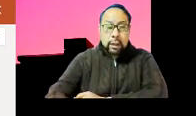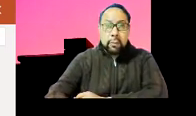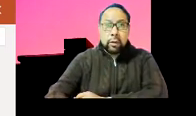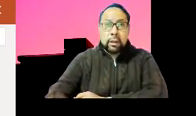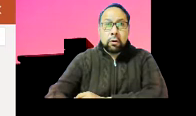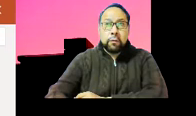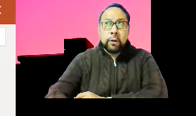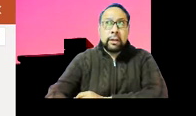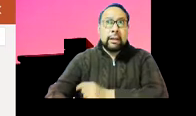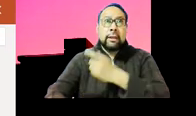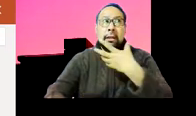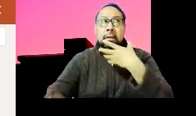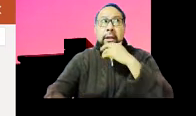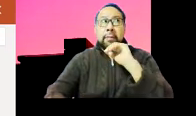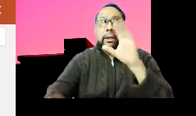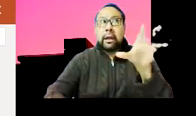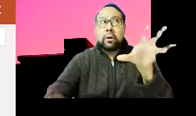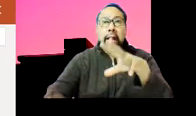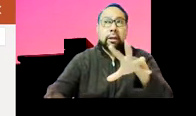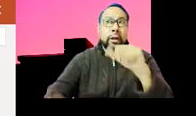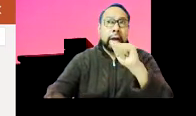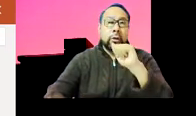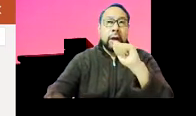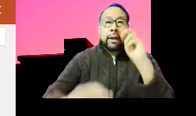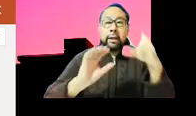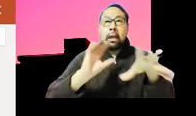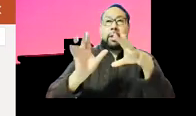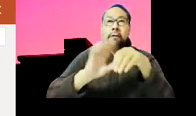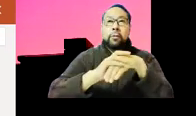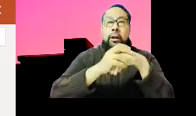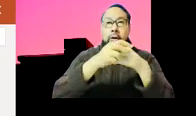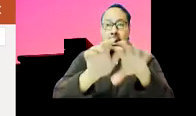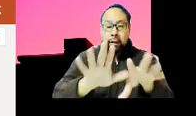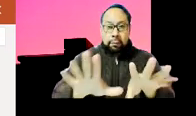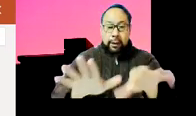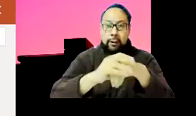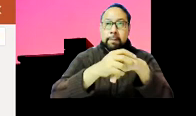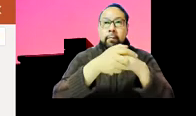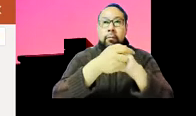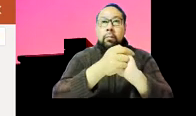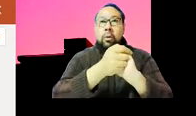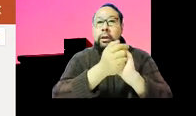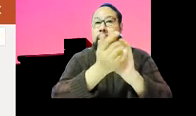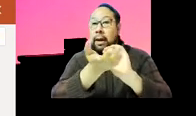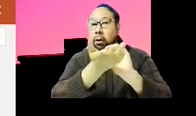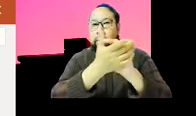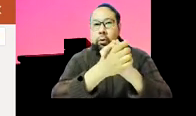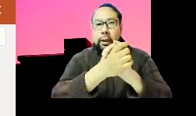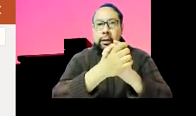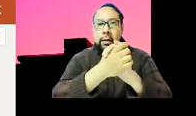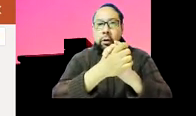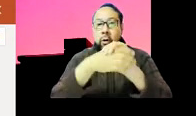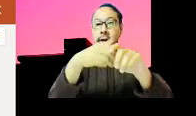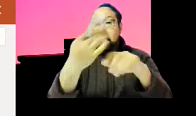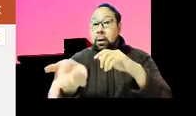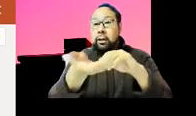Luego es que tenemos estas confusiones. Es que tal disciplina me dijeron que era esto, que aquello. Es que ya me confundí. Le digo, espérense, espérense. No está mal lo que tú